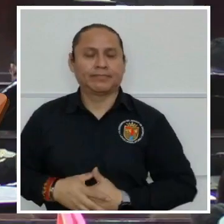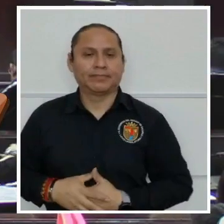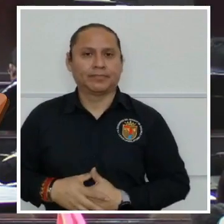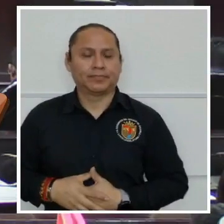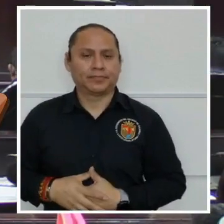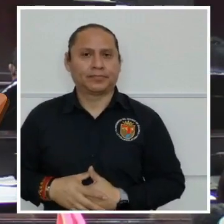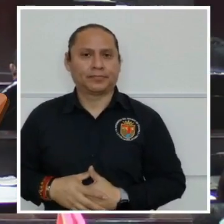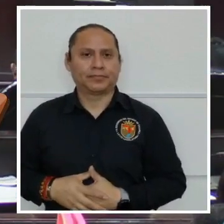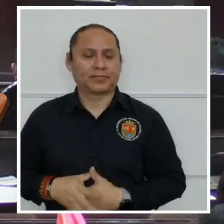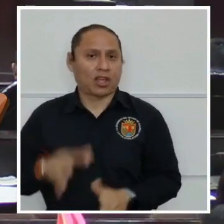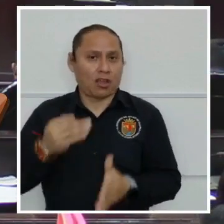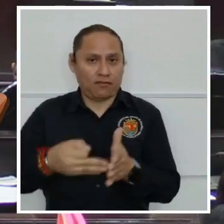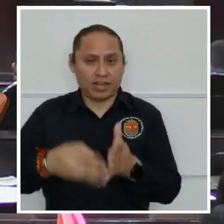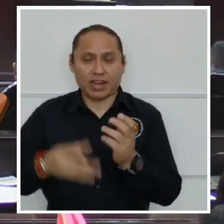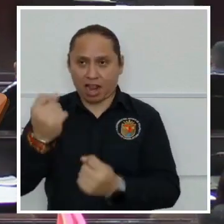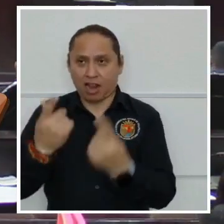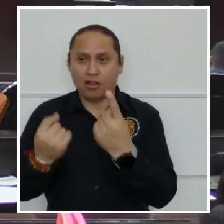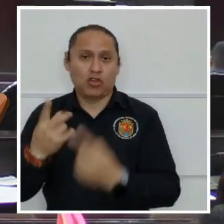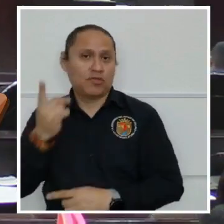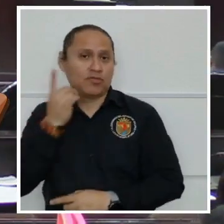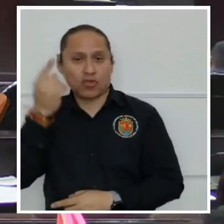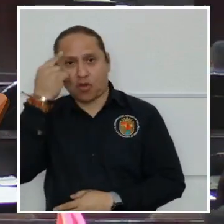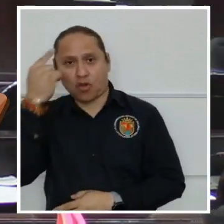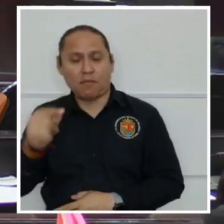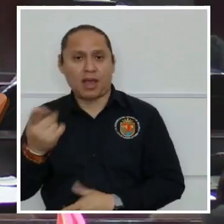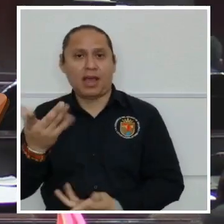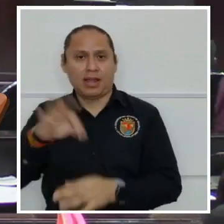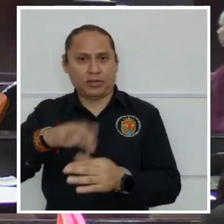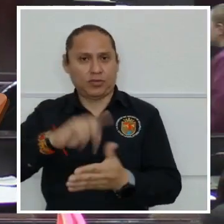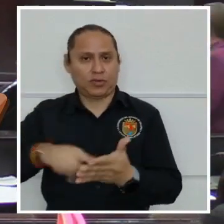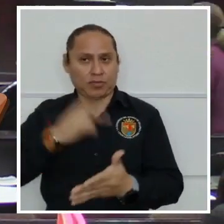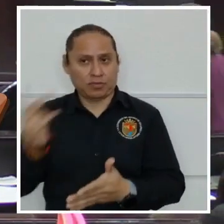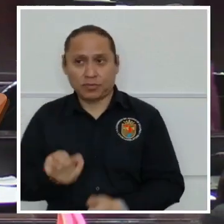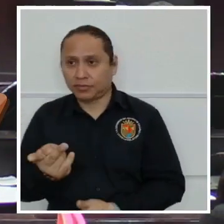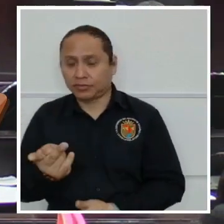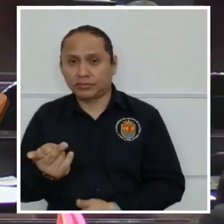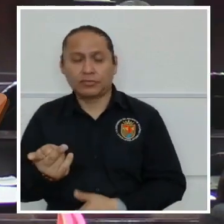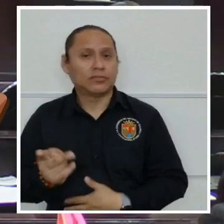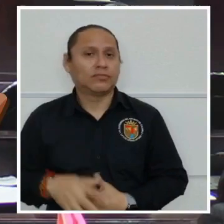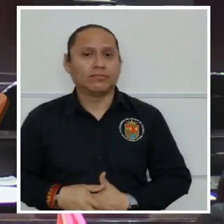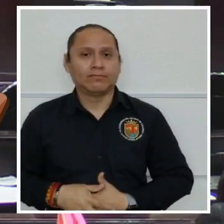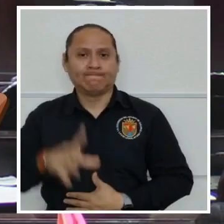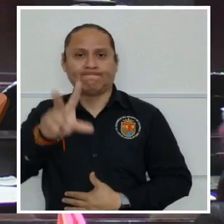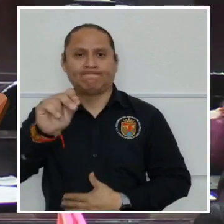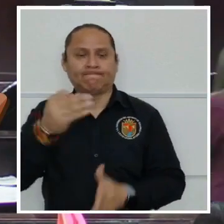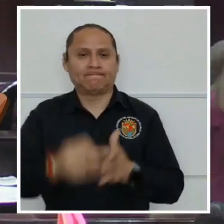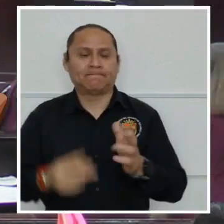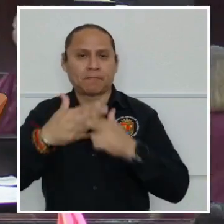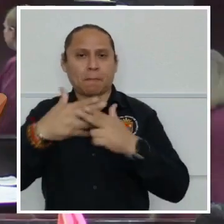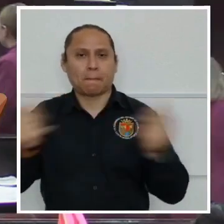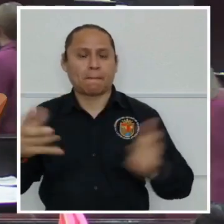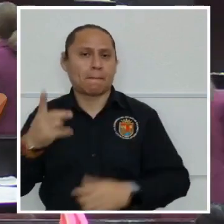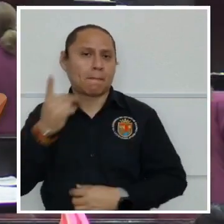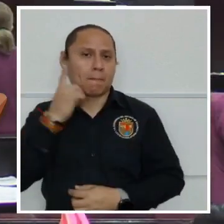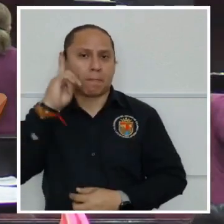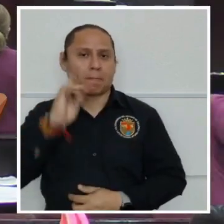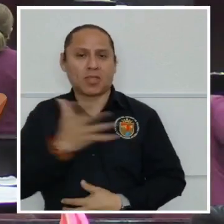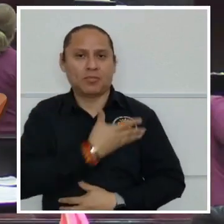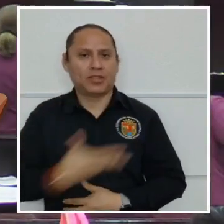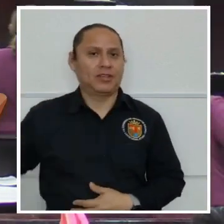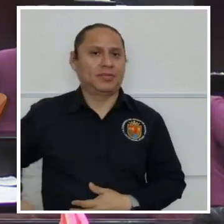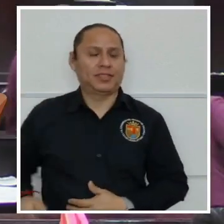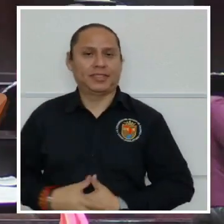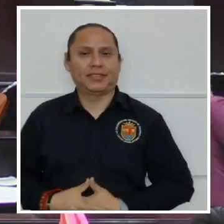a la Honorable Asamblea si falta algún legislador por emitir su voto. No falta ningún legislador por emitir su